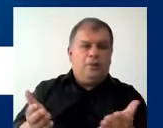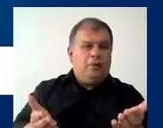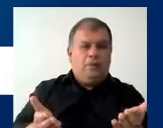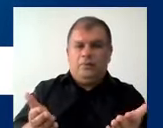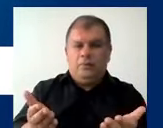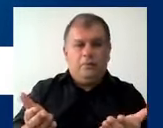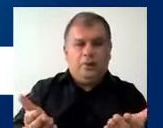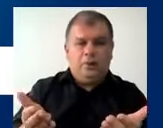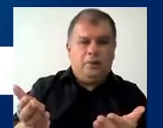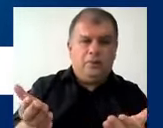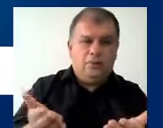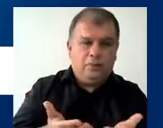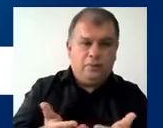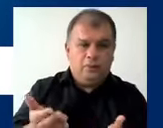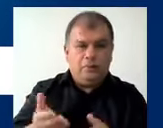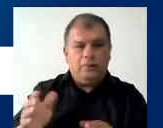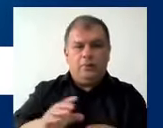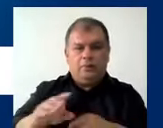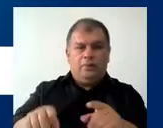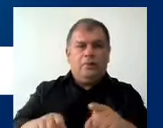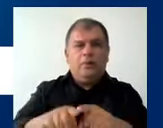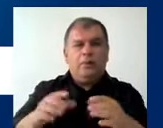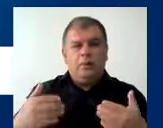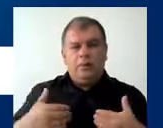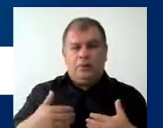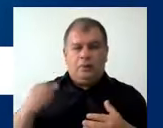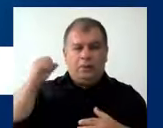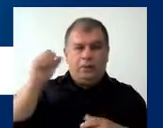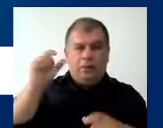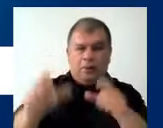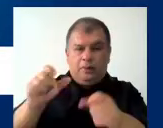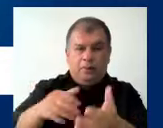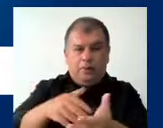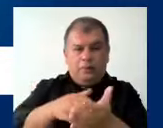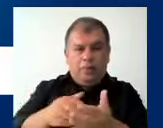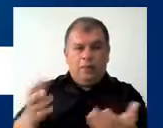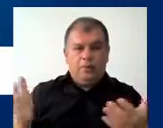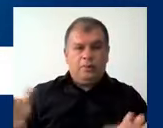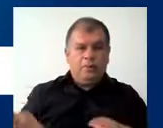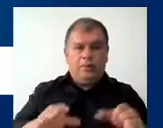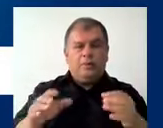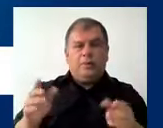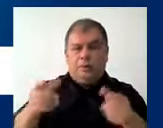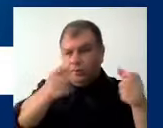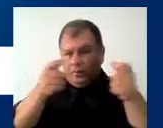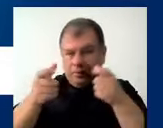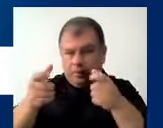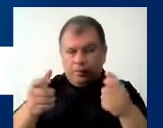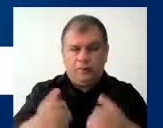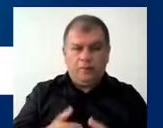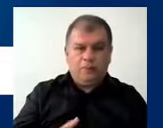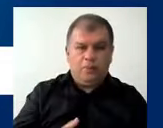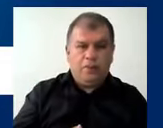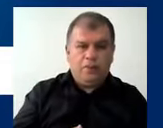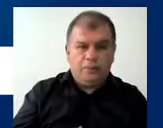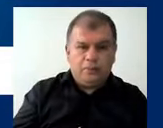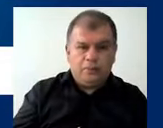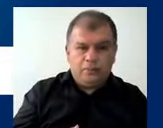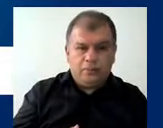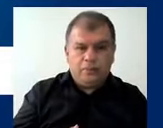que se garanticen los derechos fundamentales de esta población. Hemos realizado supervisiones en el ámbito de